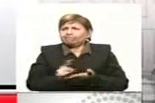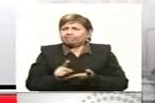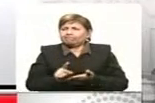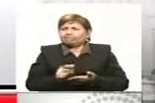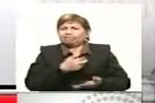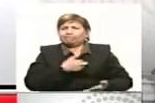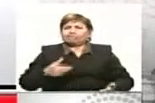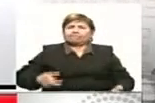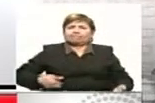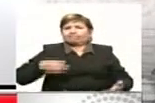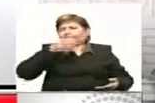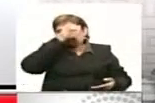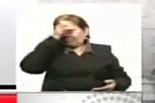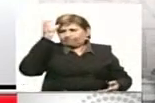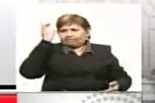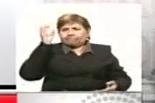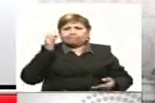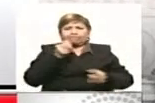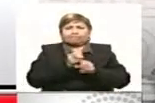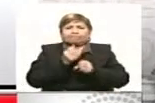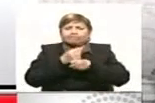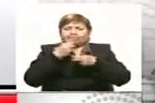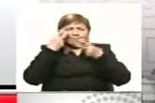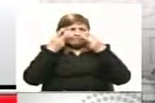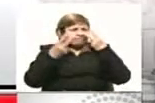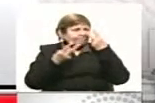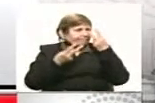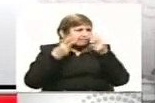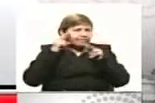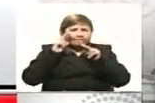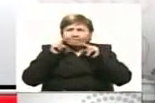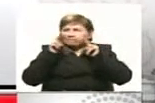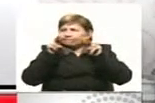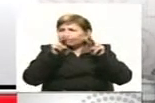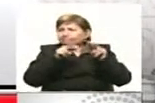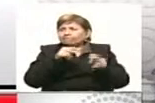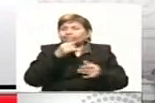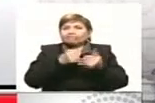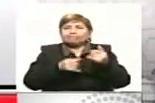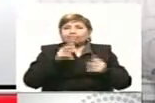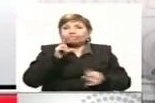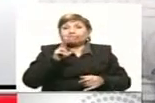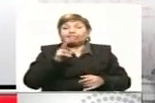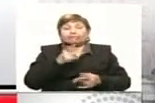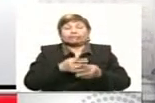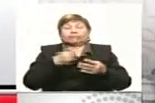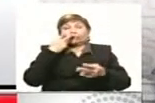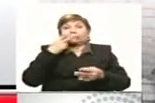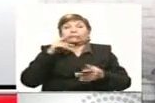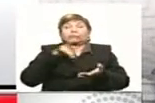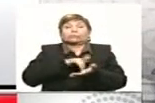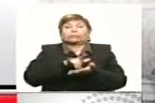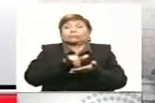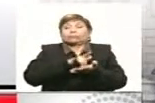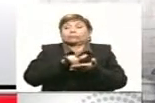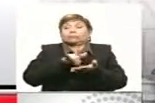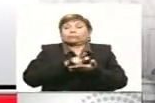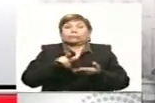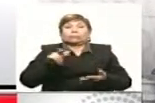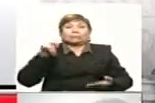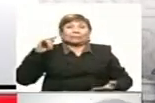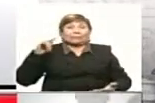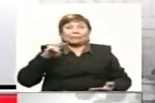República visitando las obras del Terminal 2, del aeropuerto Jorge Chávez, que es